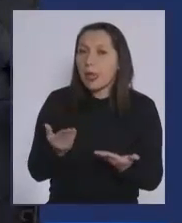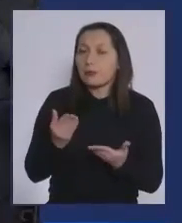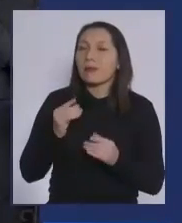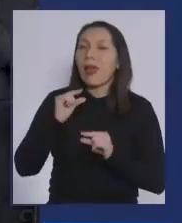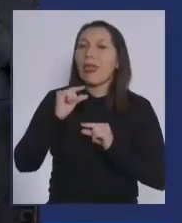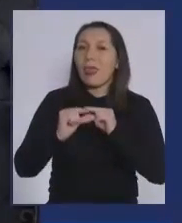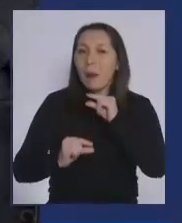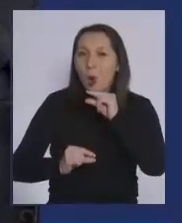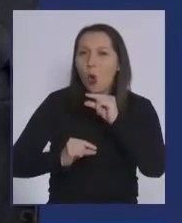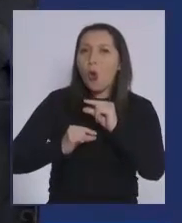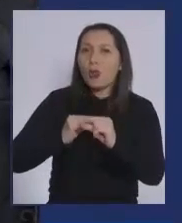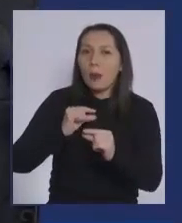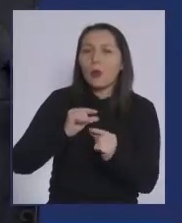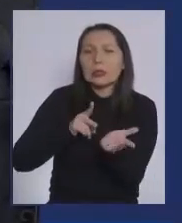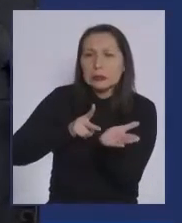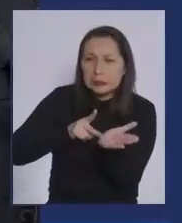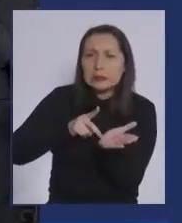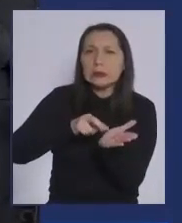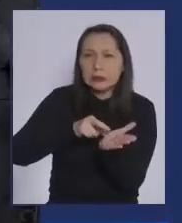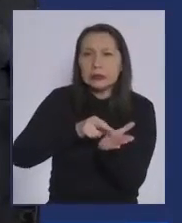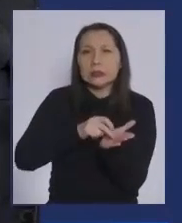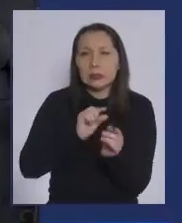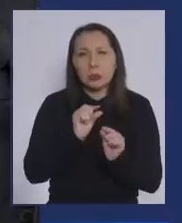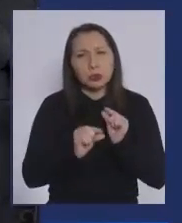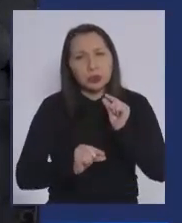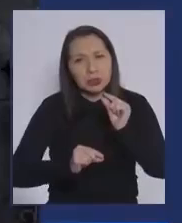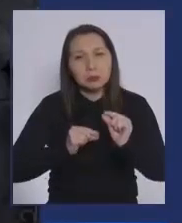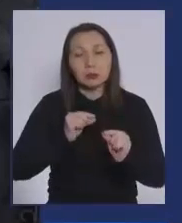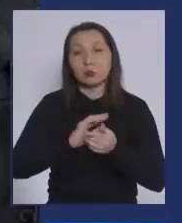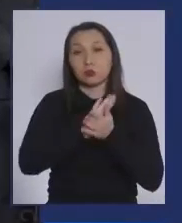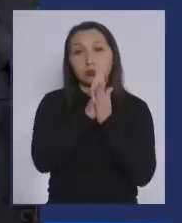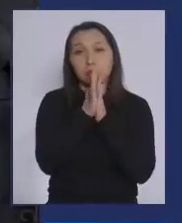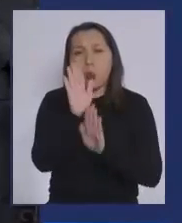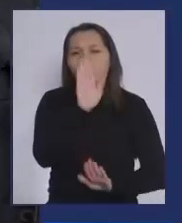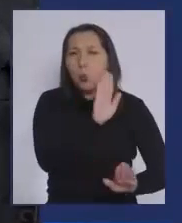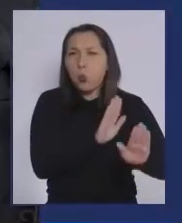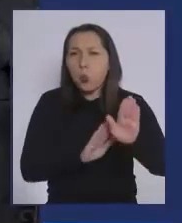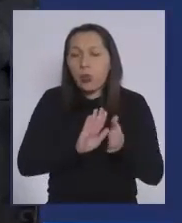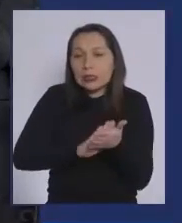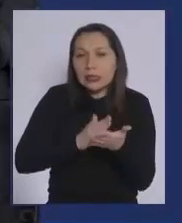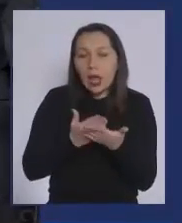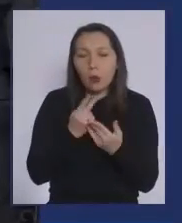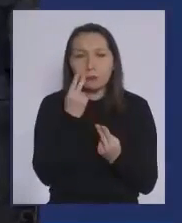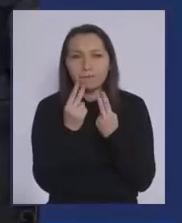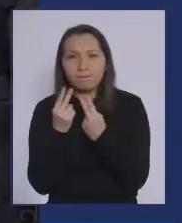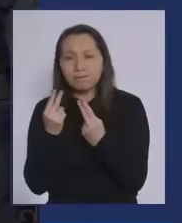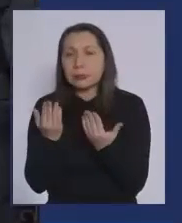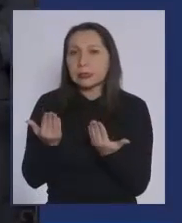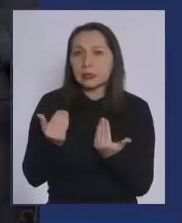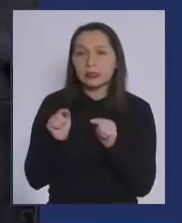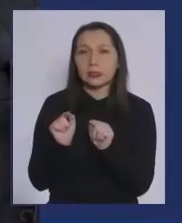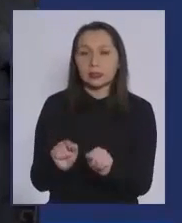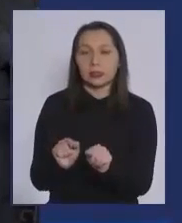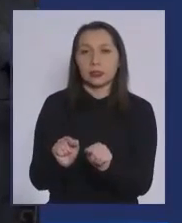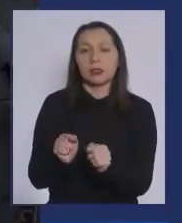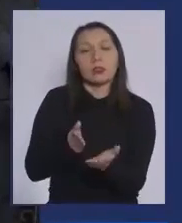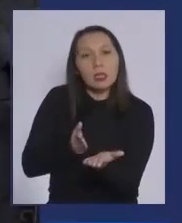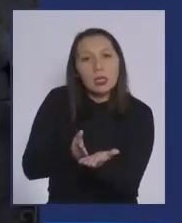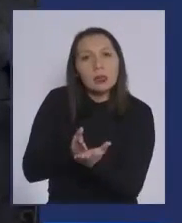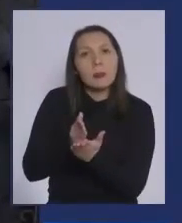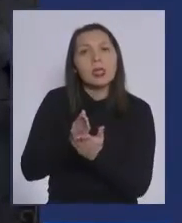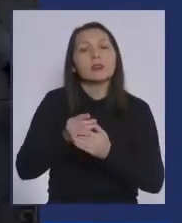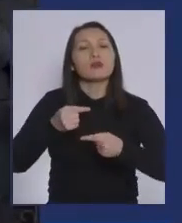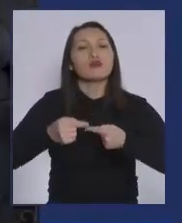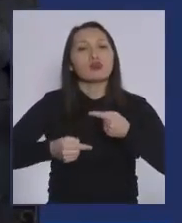gradual paso a paso y con todas las precauciones sanitarias necesarias iniciar